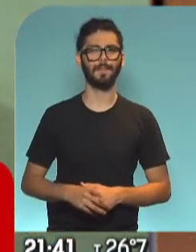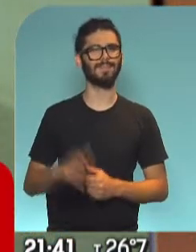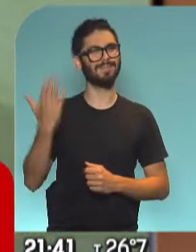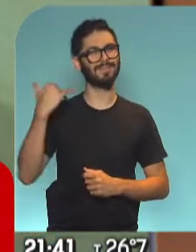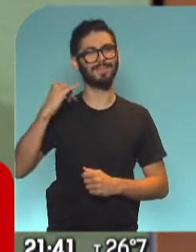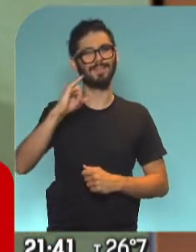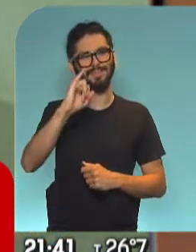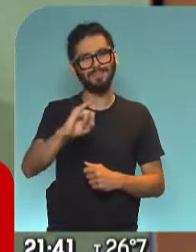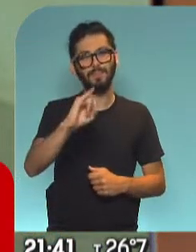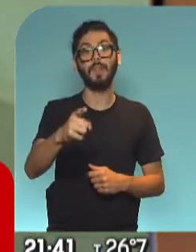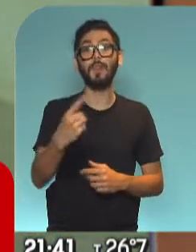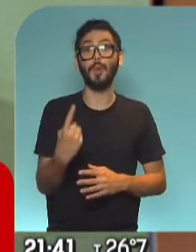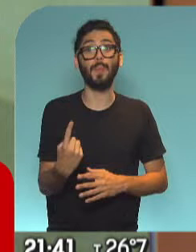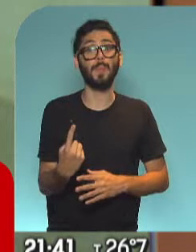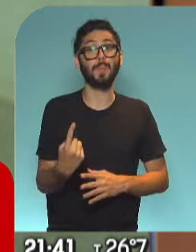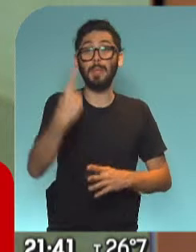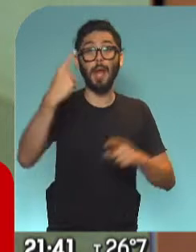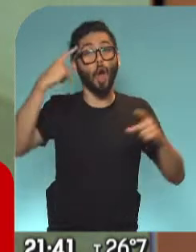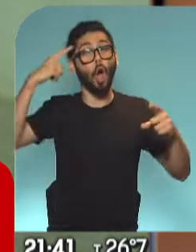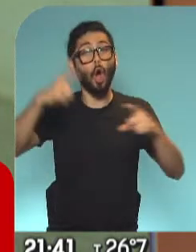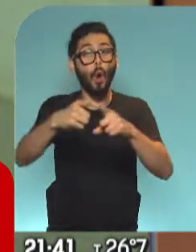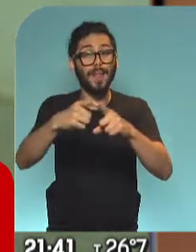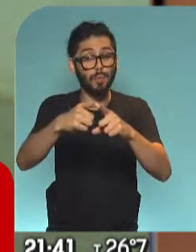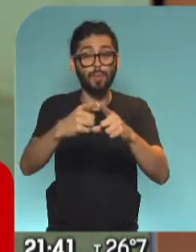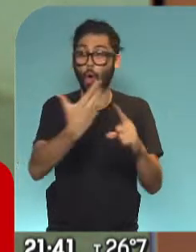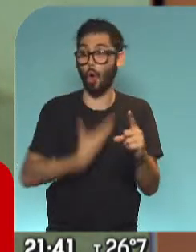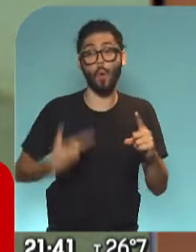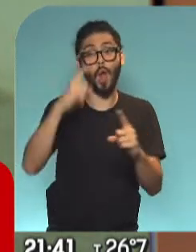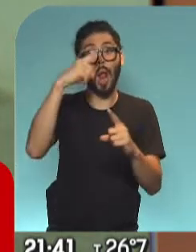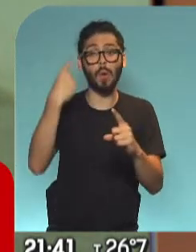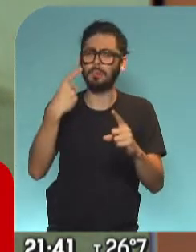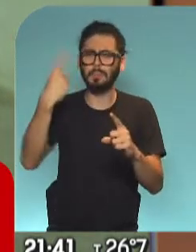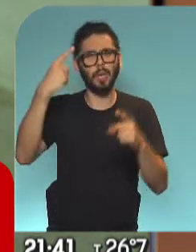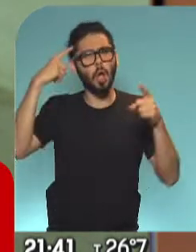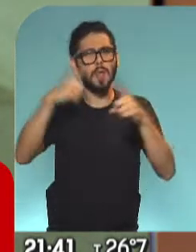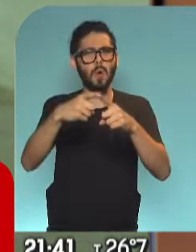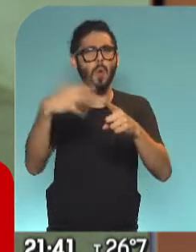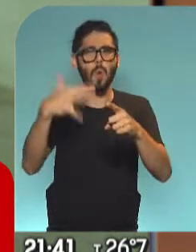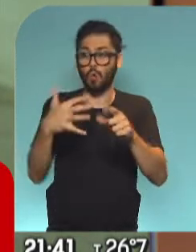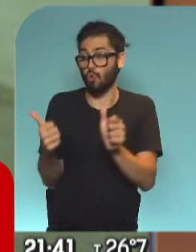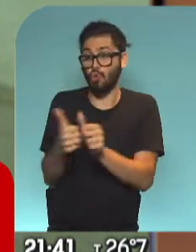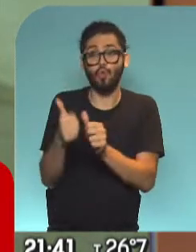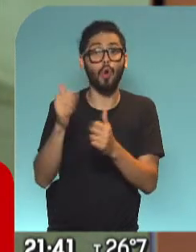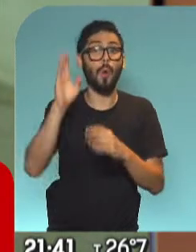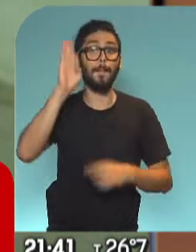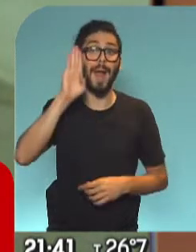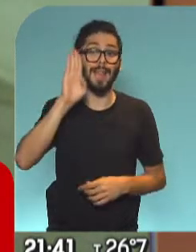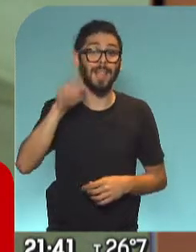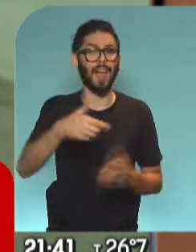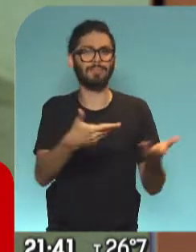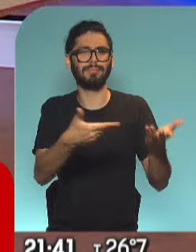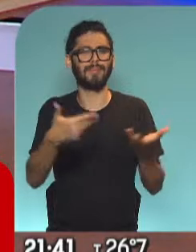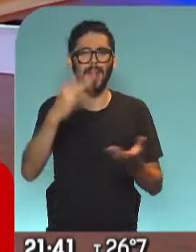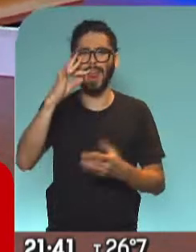Decíamos, es el primer gran objetivo que tenía el gobierno de Alberto Fernández por delante, de la mano en este caso de Martín Guzmán, y estamos con Raúl de la Torre